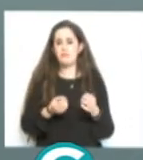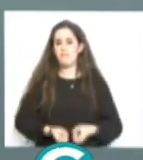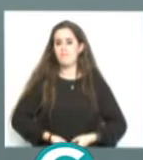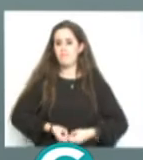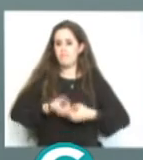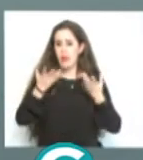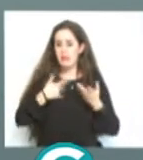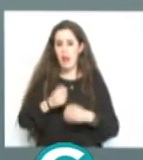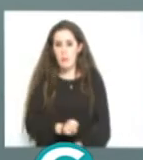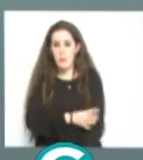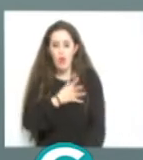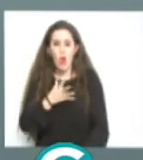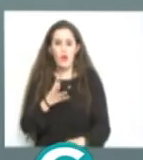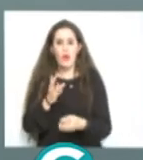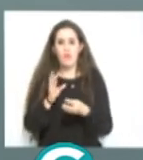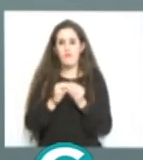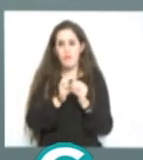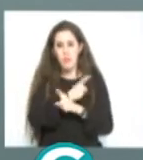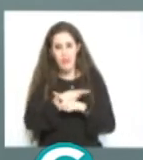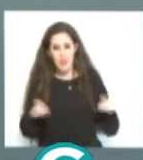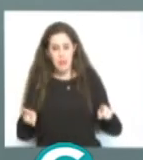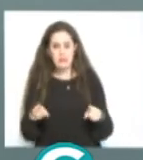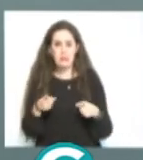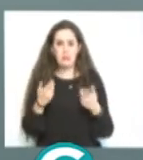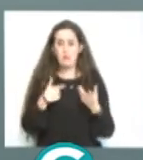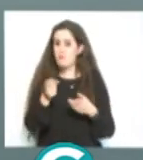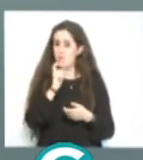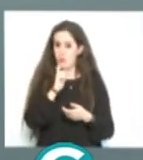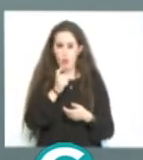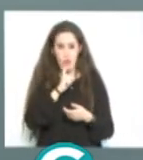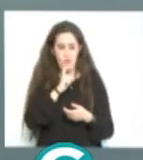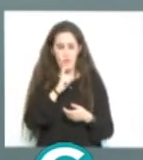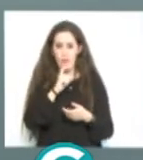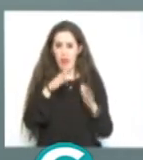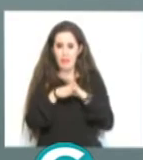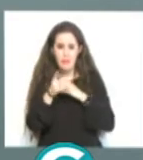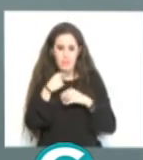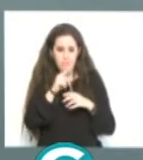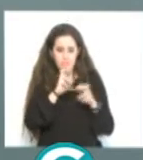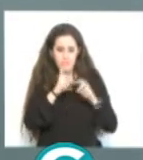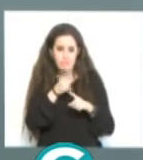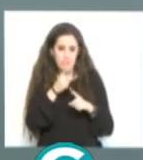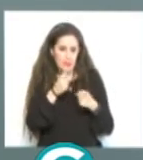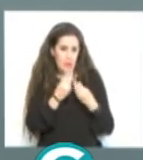expresan sus emociones de manera diferente, con lo cual es muy difícil acceder a ellos.